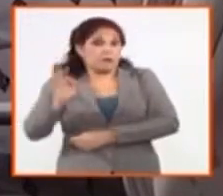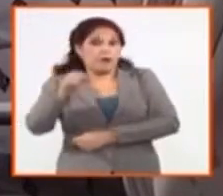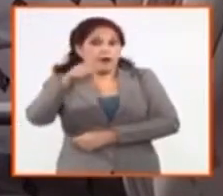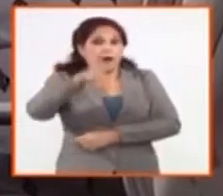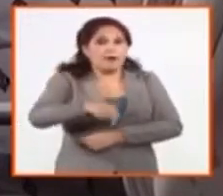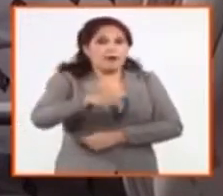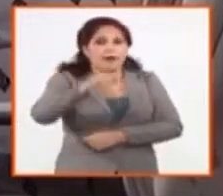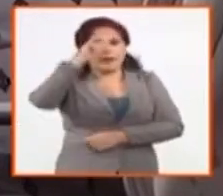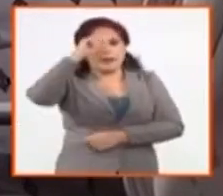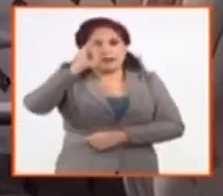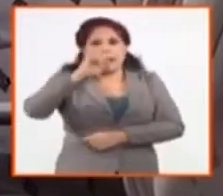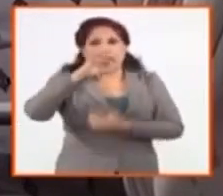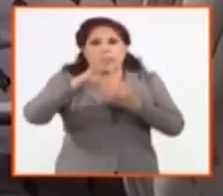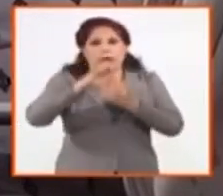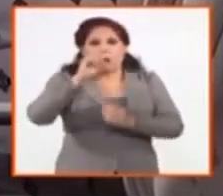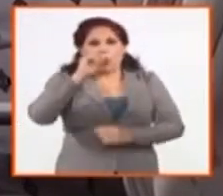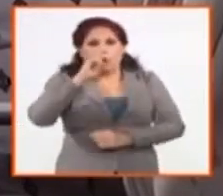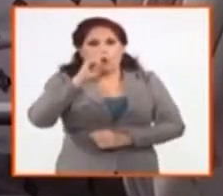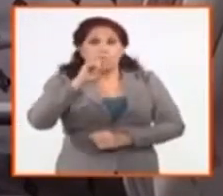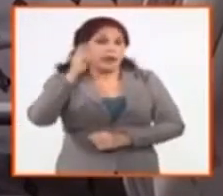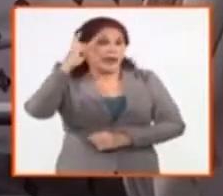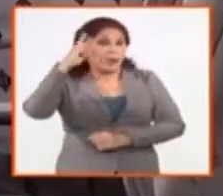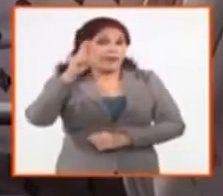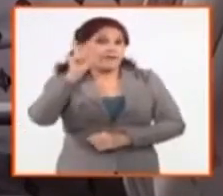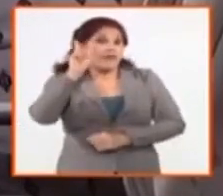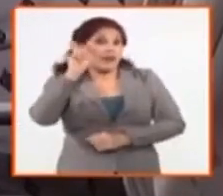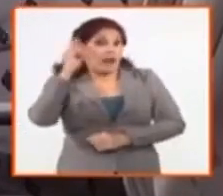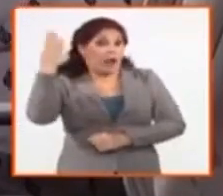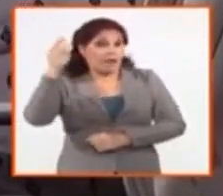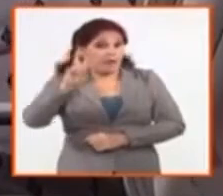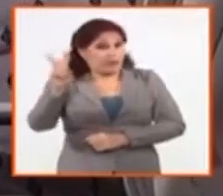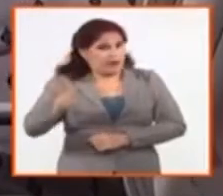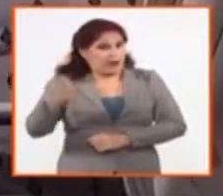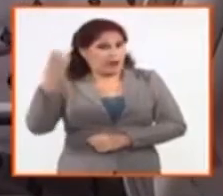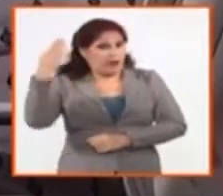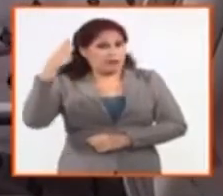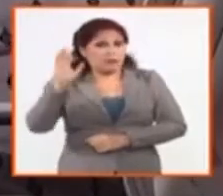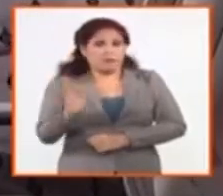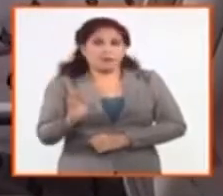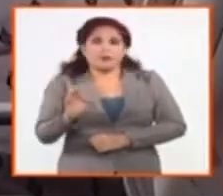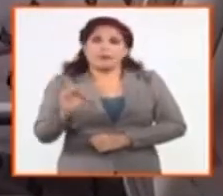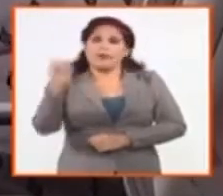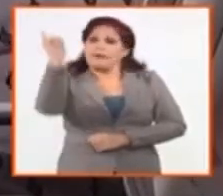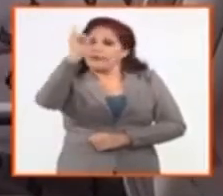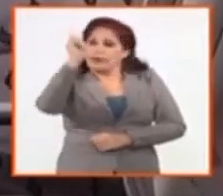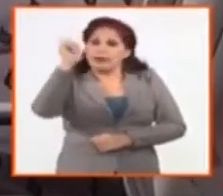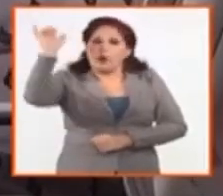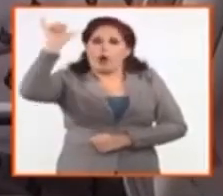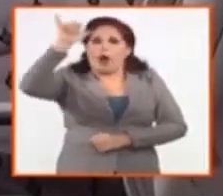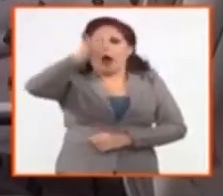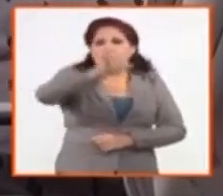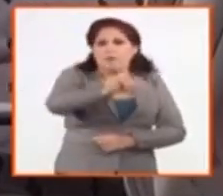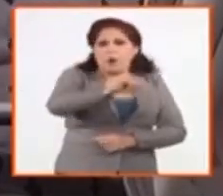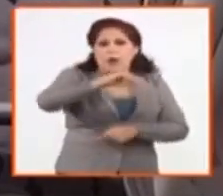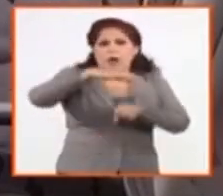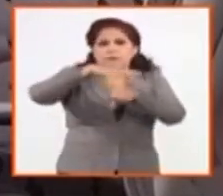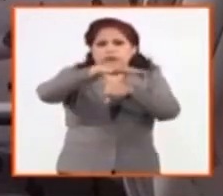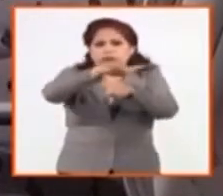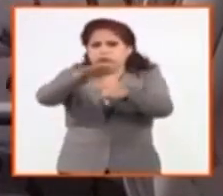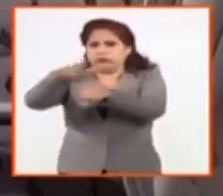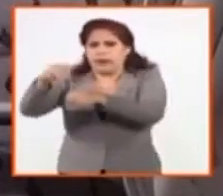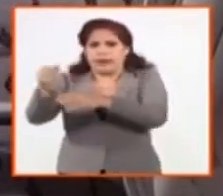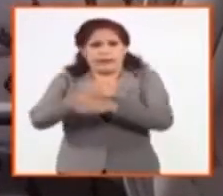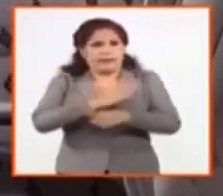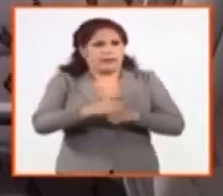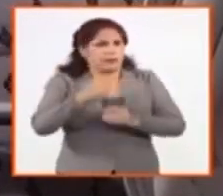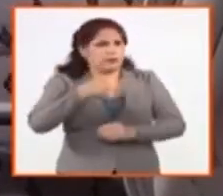Saigón, en Vietnam, exactamente. Bueno, está el tema de las imágenes, que si los aviones, que si el helicóptero en Saigón. Y yo recuerdo